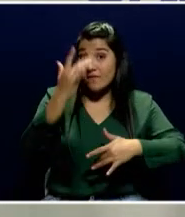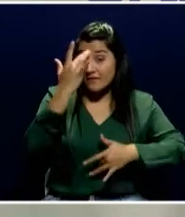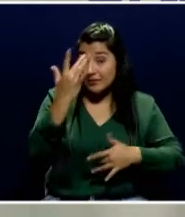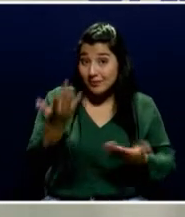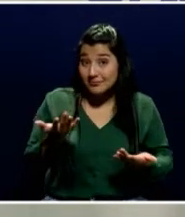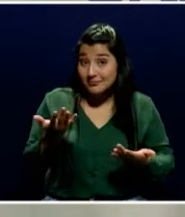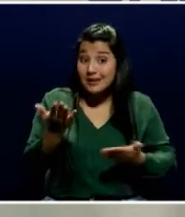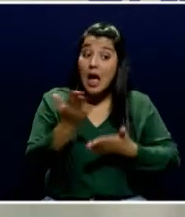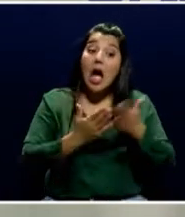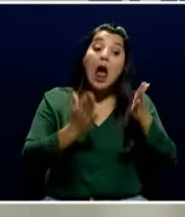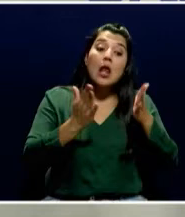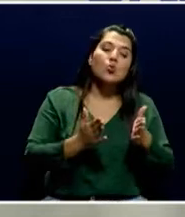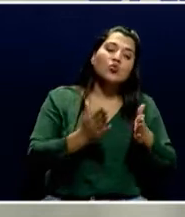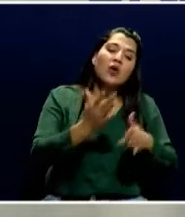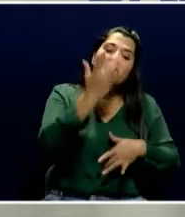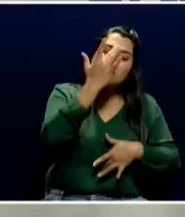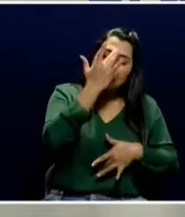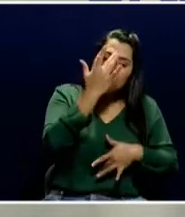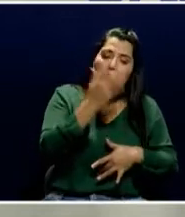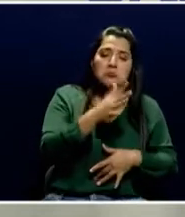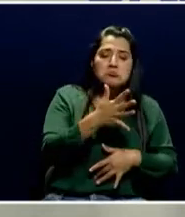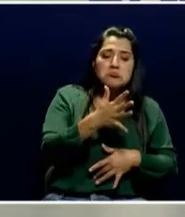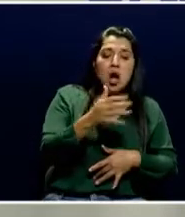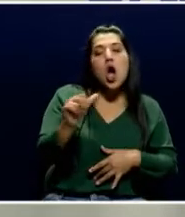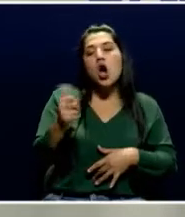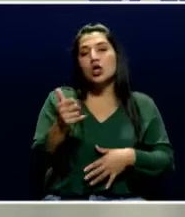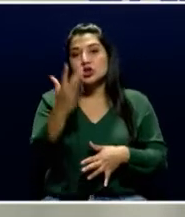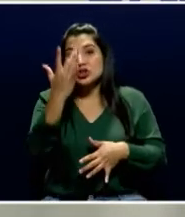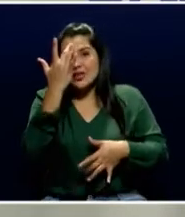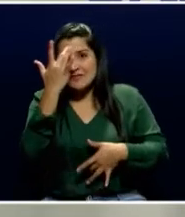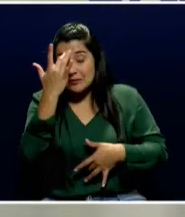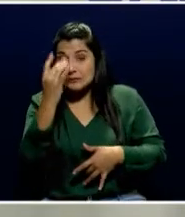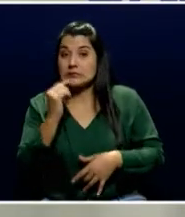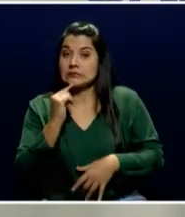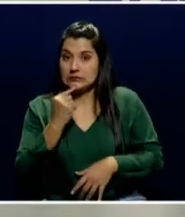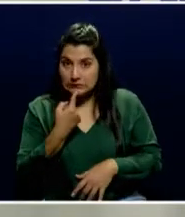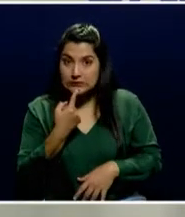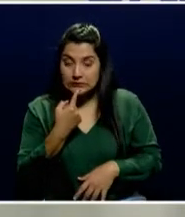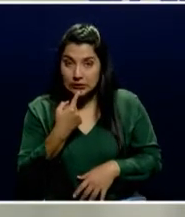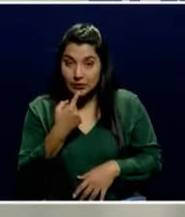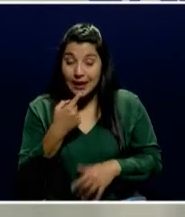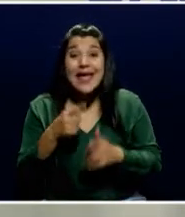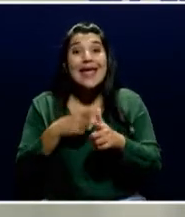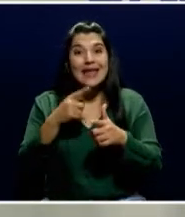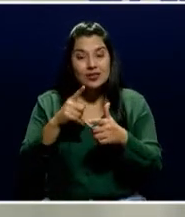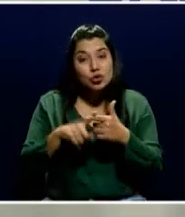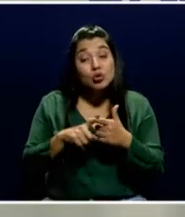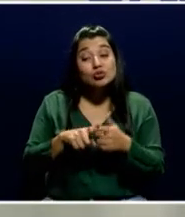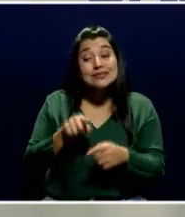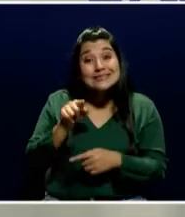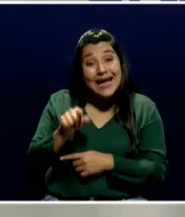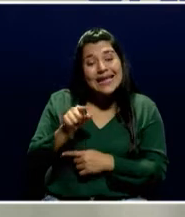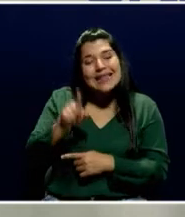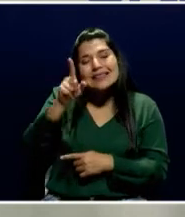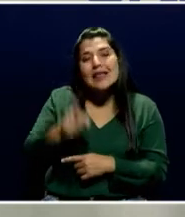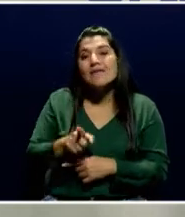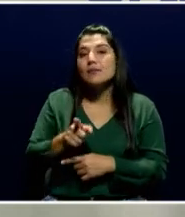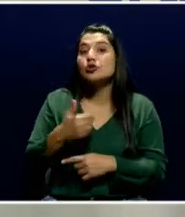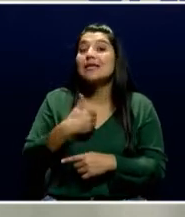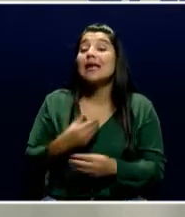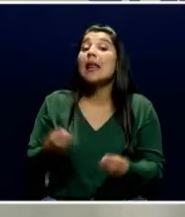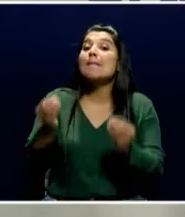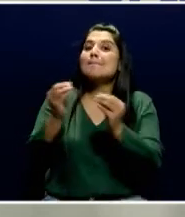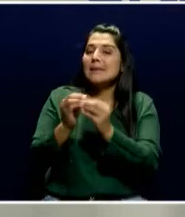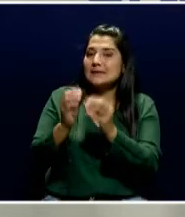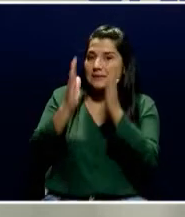enfermar tal vez levemente, otros nos vamos a enfermar muy gravemente, y es ahí donde hay que tener la mayor atención de